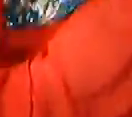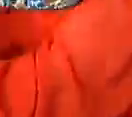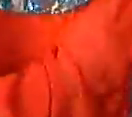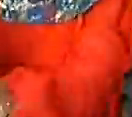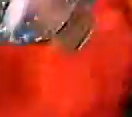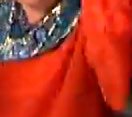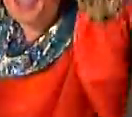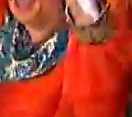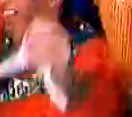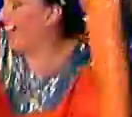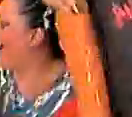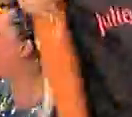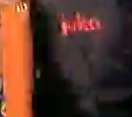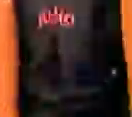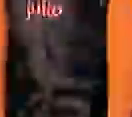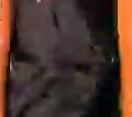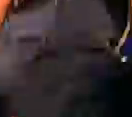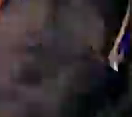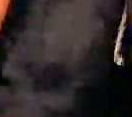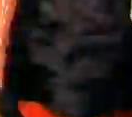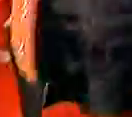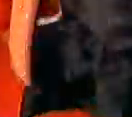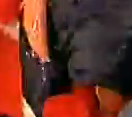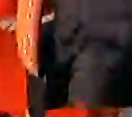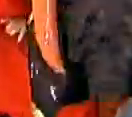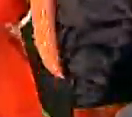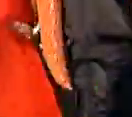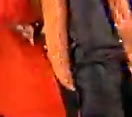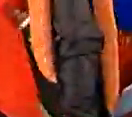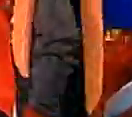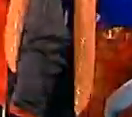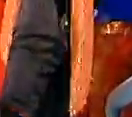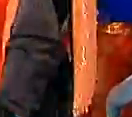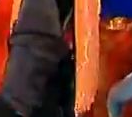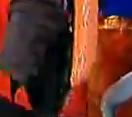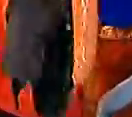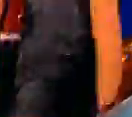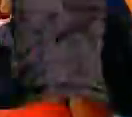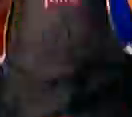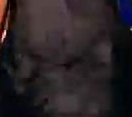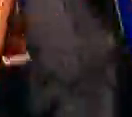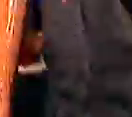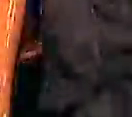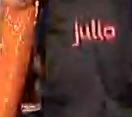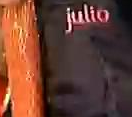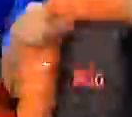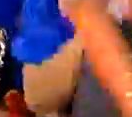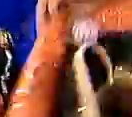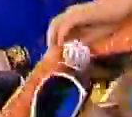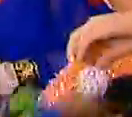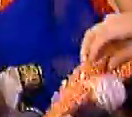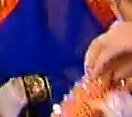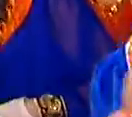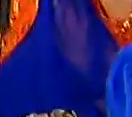han dejado el listón bien alto esta noche, son penúltimas, la lluvia, por cierto, no les ha cogido como las anteriores.